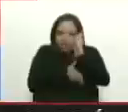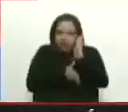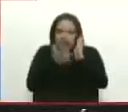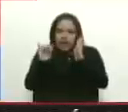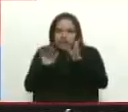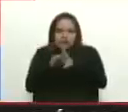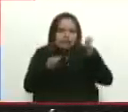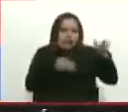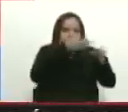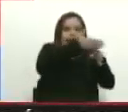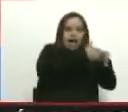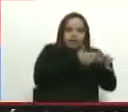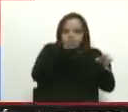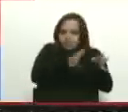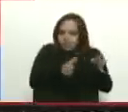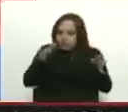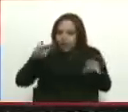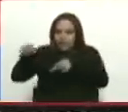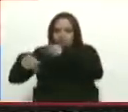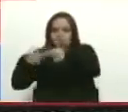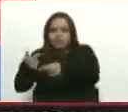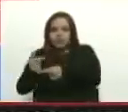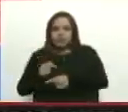de nuestra agenda política.